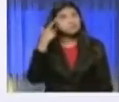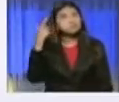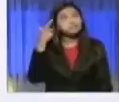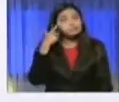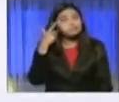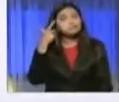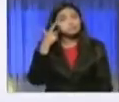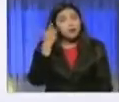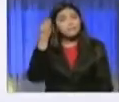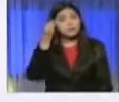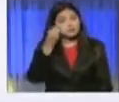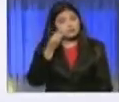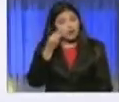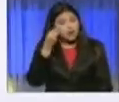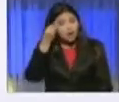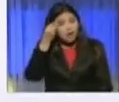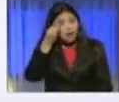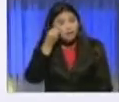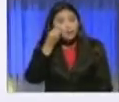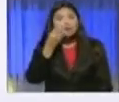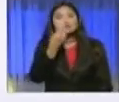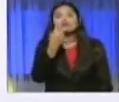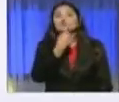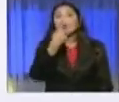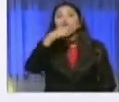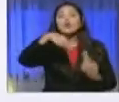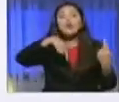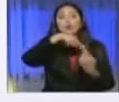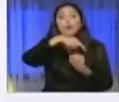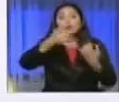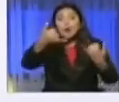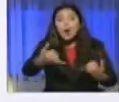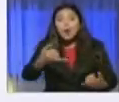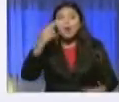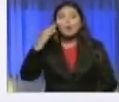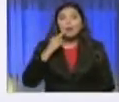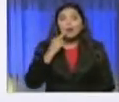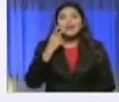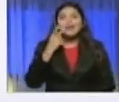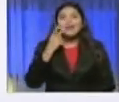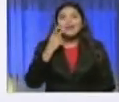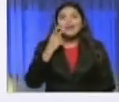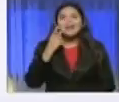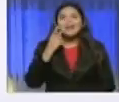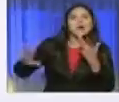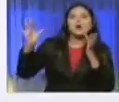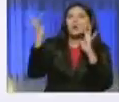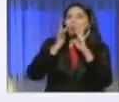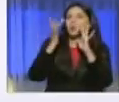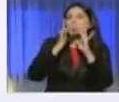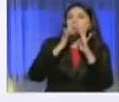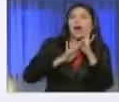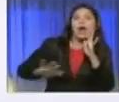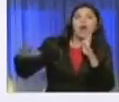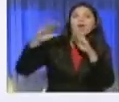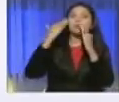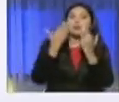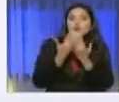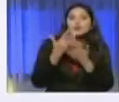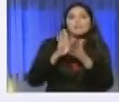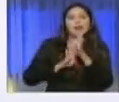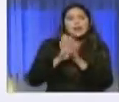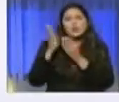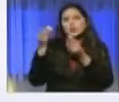Pensemos bien, porque solo la revolución bolivariana tiene el proyecto para trascender todo el siglo